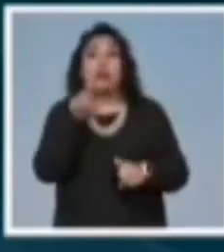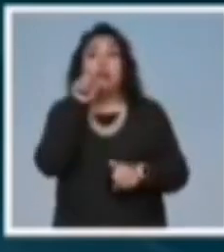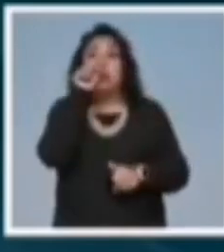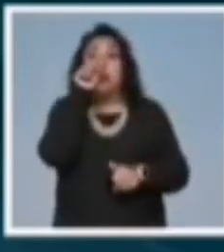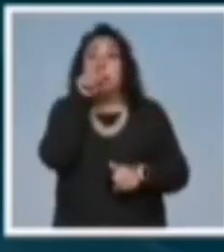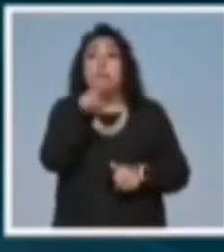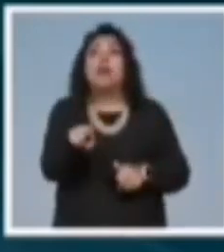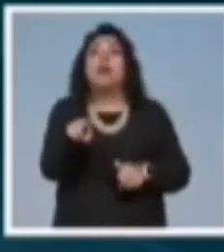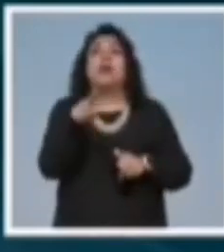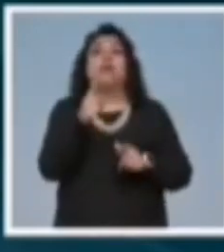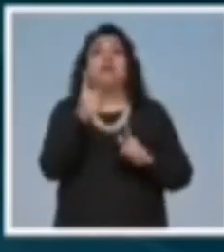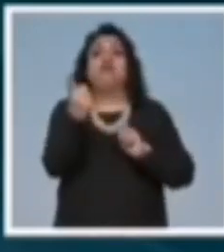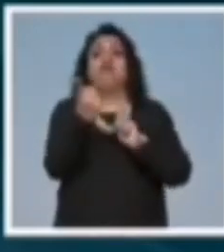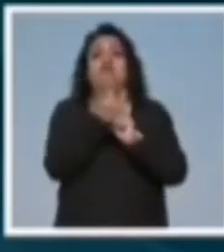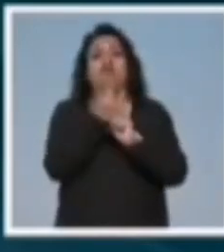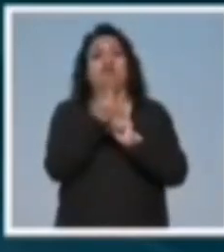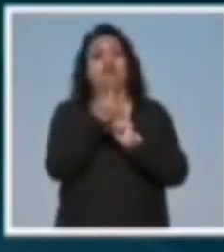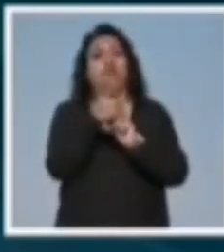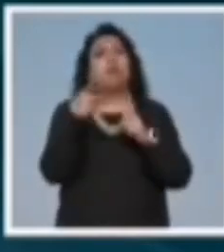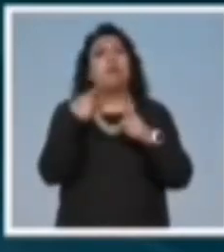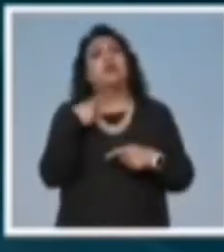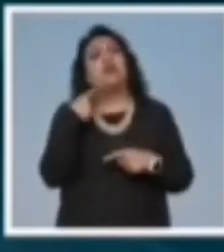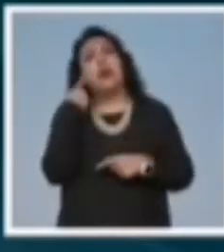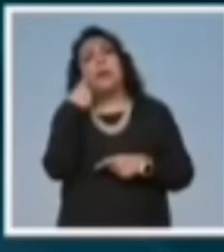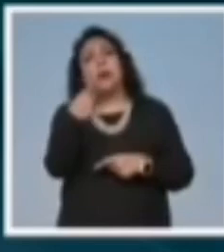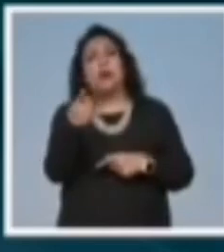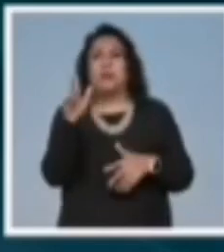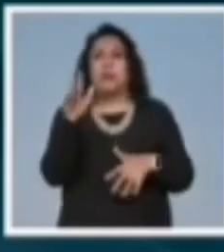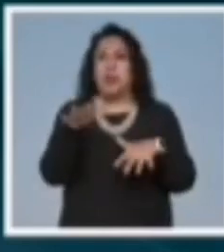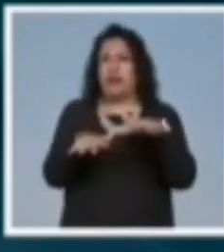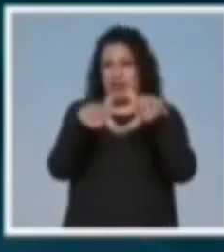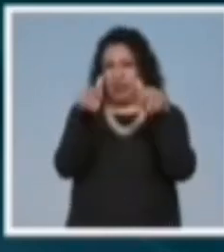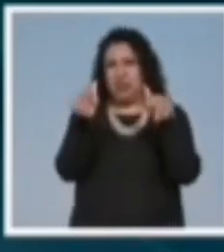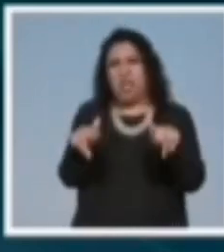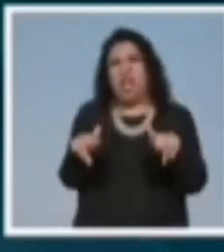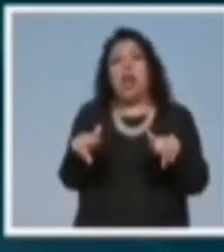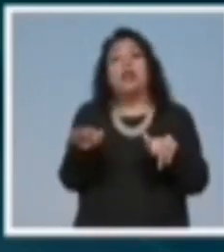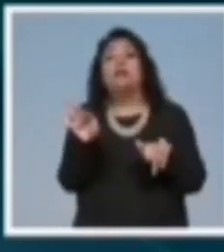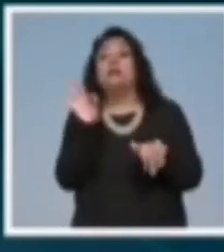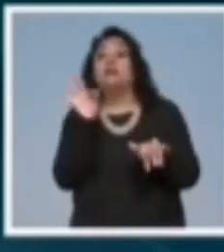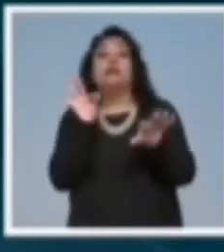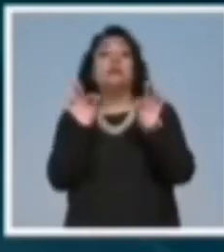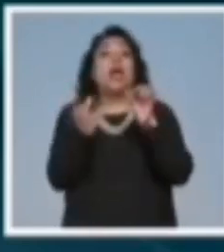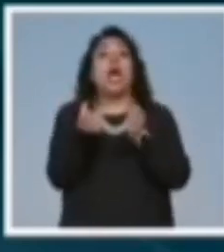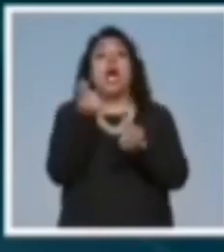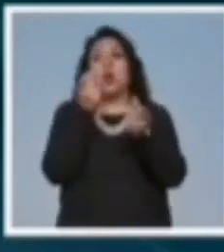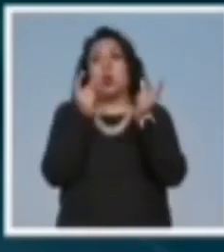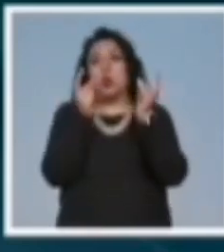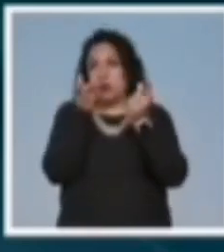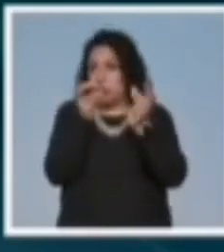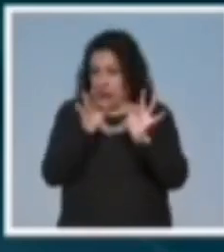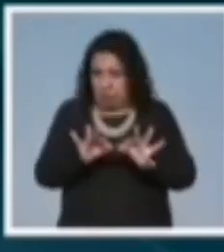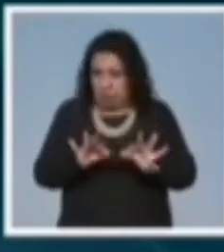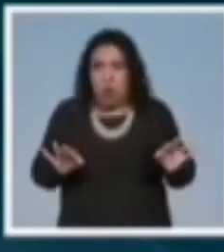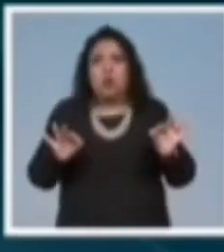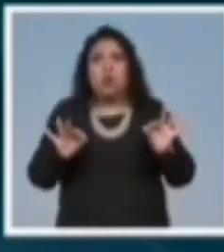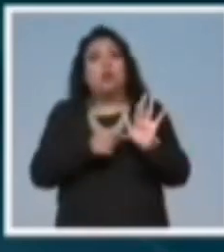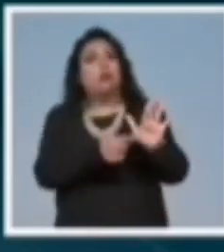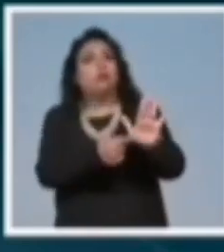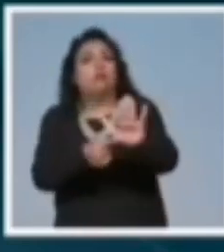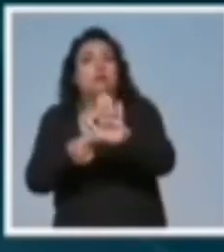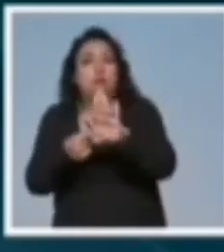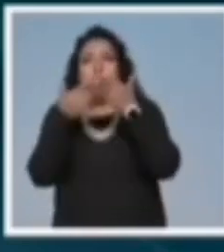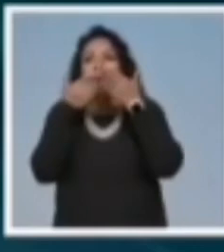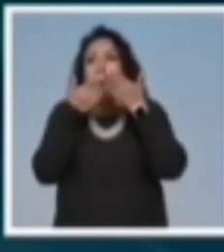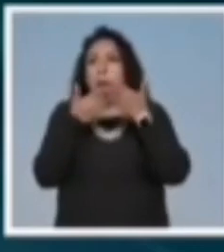todo le habla de tú a tú al espectador. Creo que a veces el arte es muy elitista y creo que es importante acercarlo